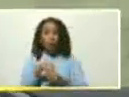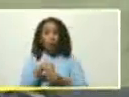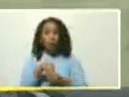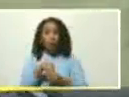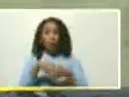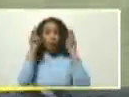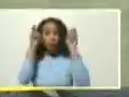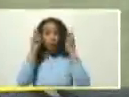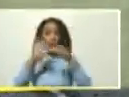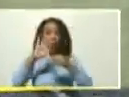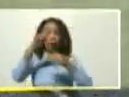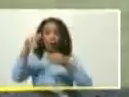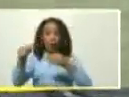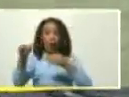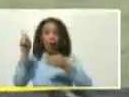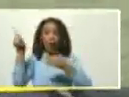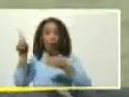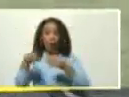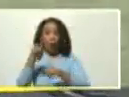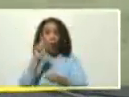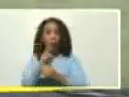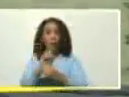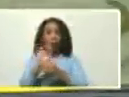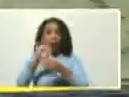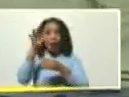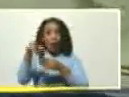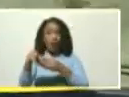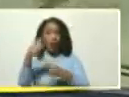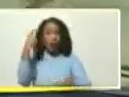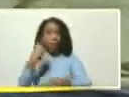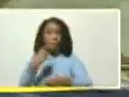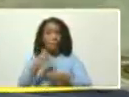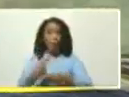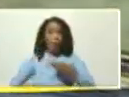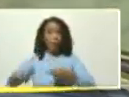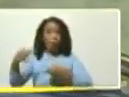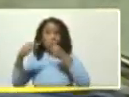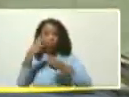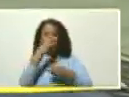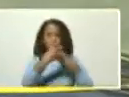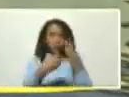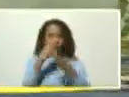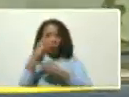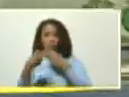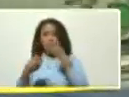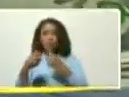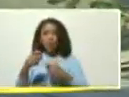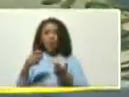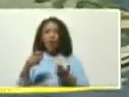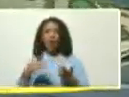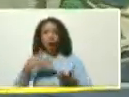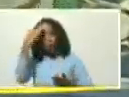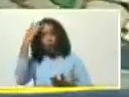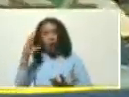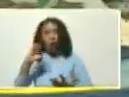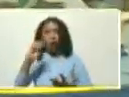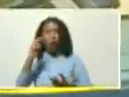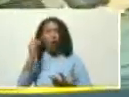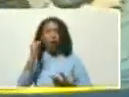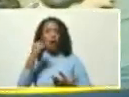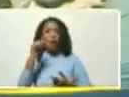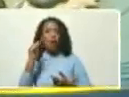tema del Caribe. Va a ser la única isla que va a competir con el turismo de Aruba, Curazao, Bonaire,